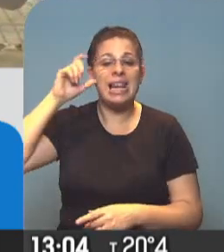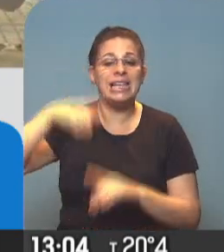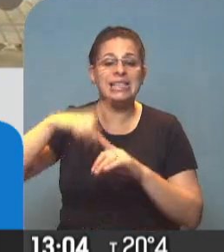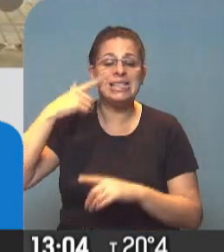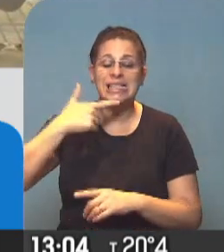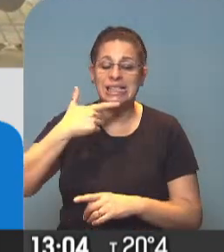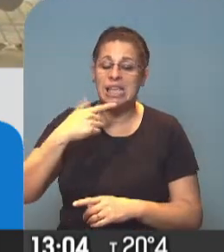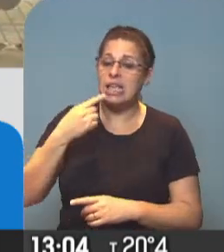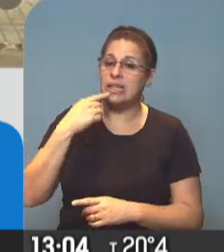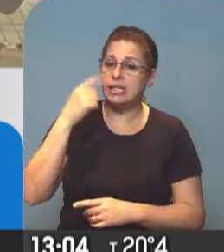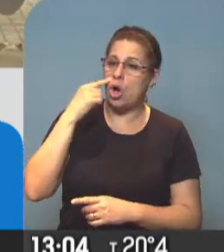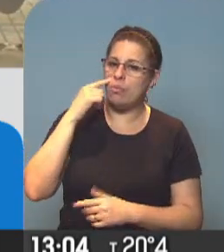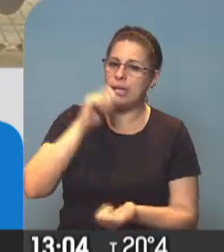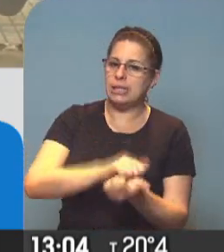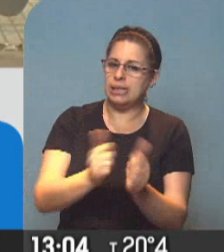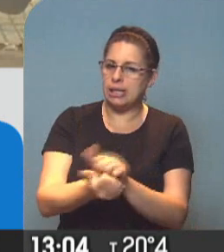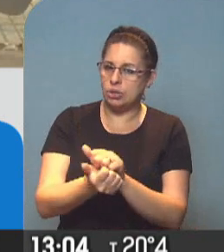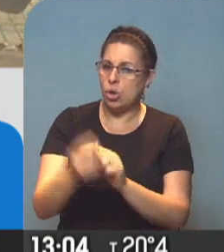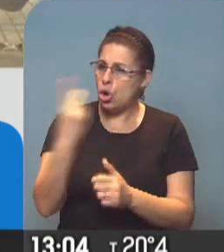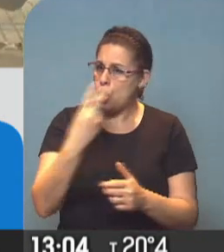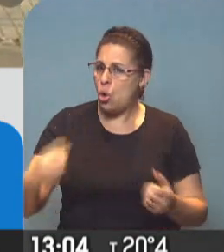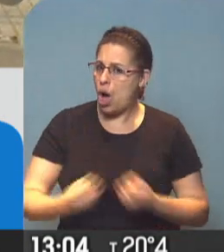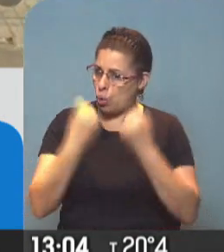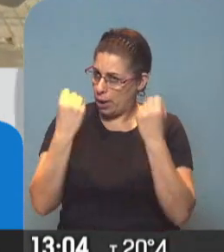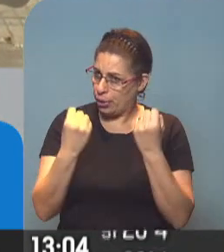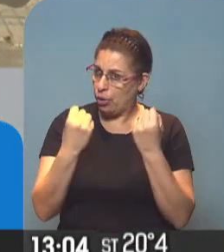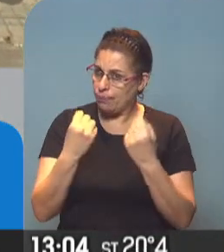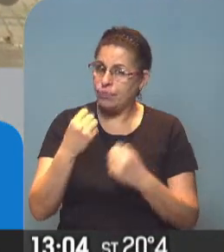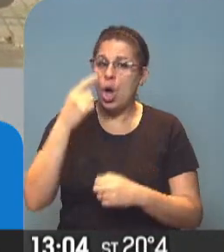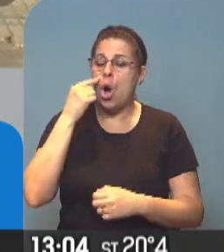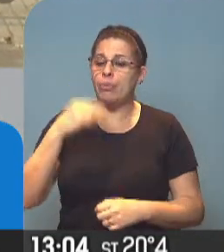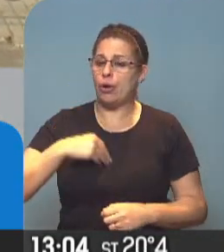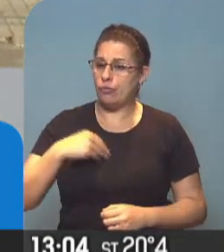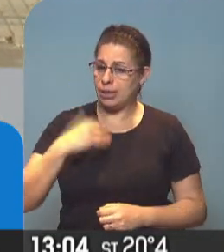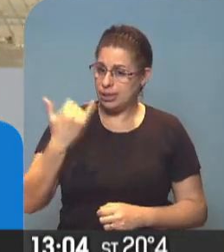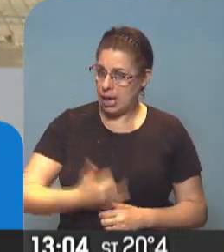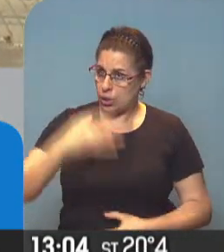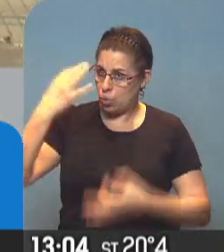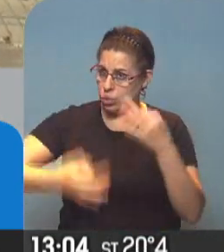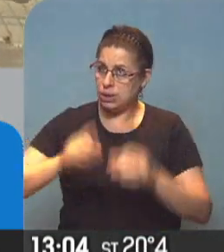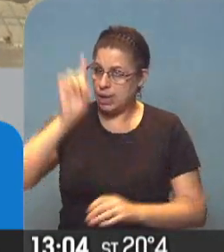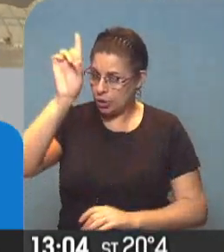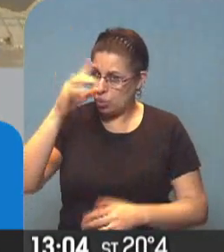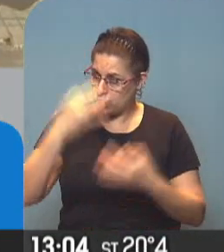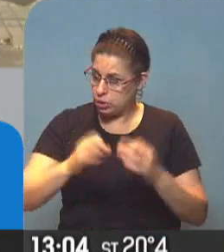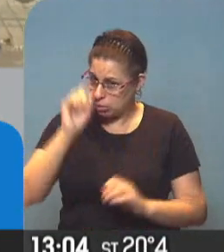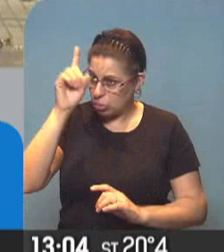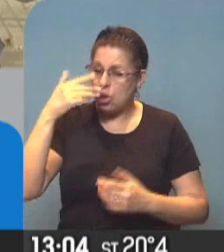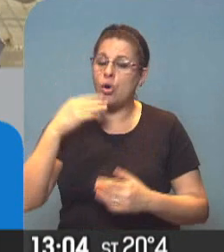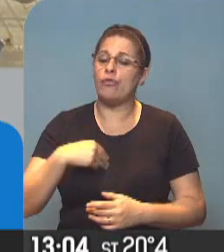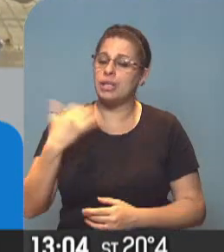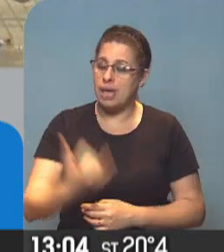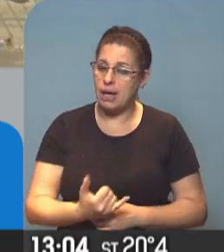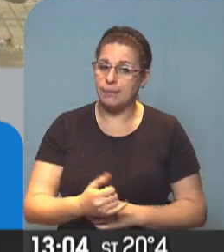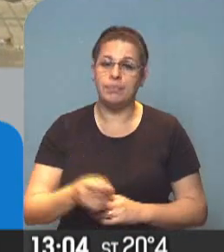el acto sexual fue consentido y que él confía en la justicia de dios y que aparte